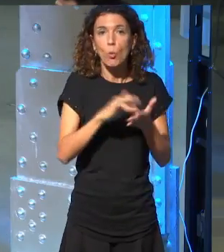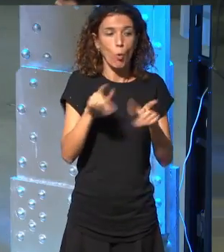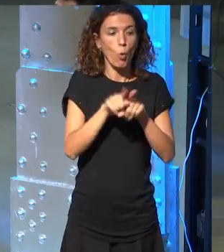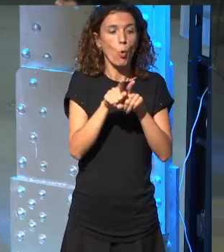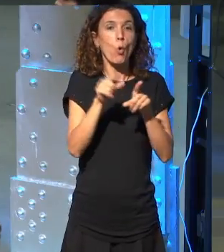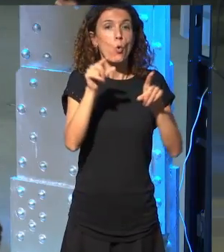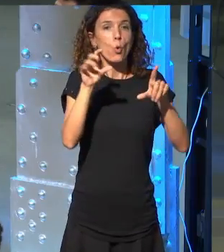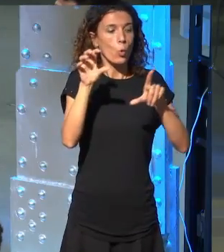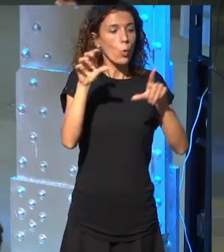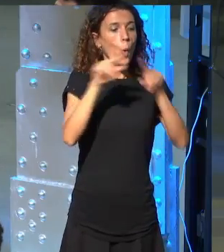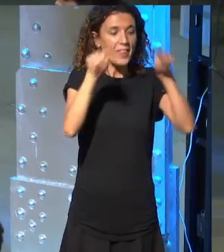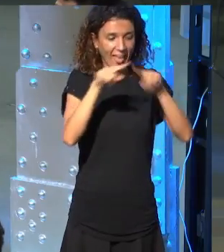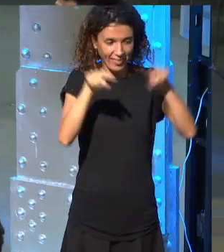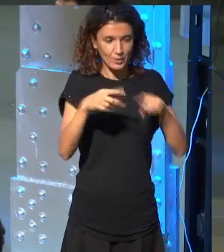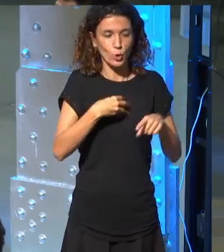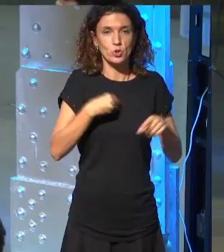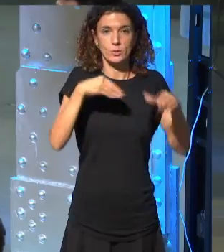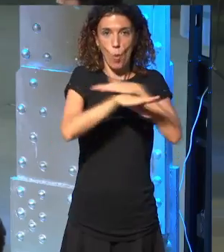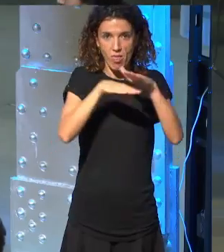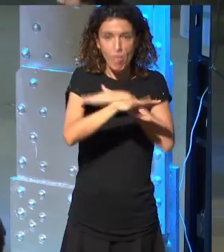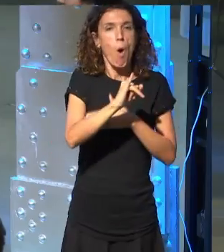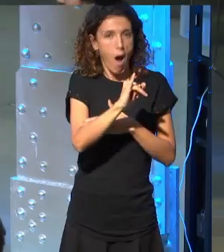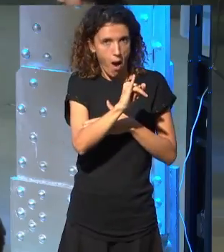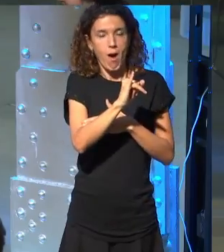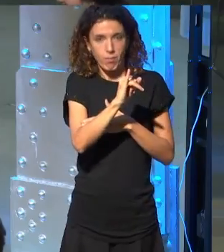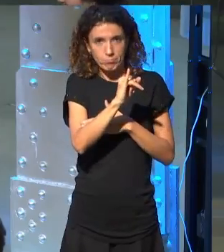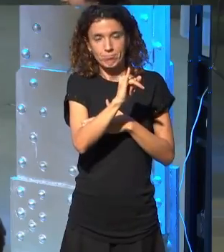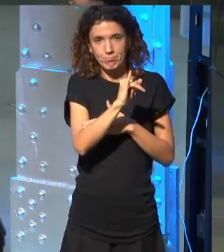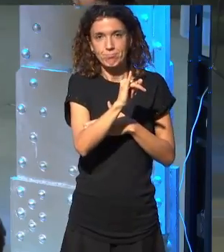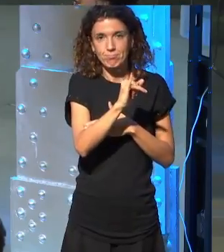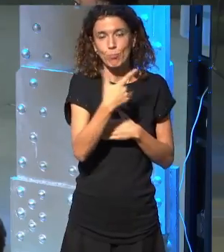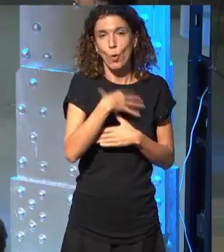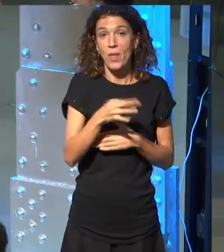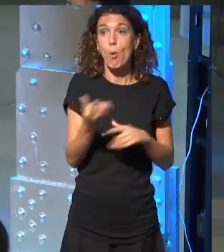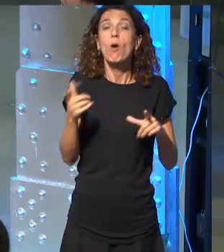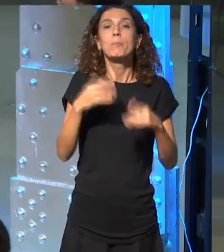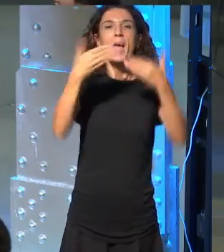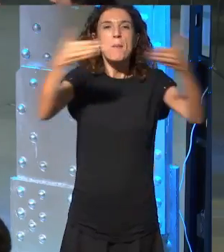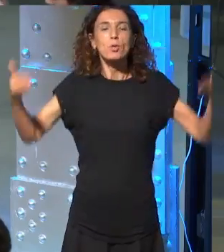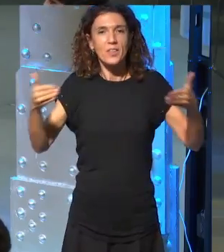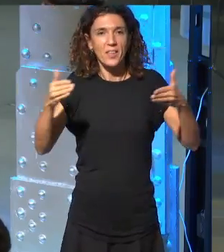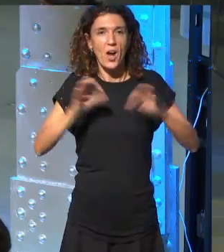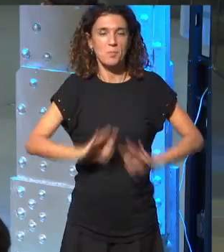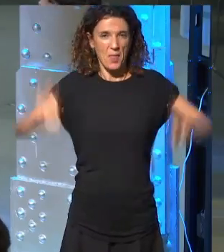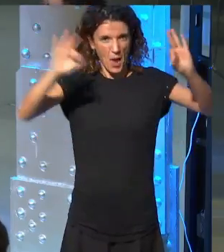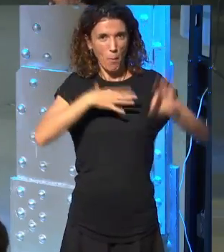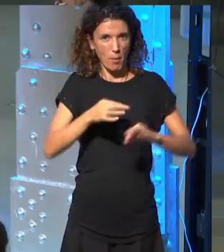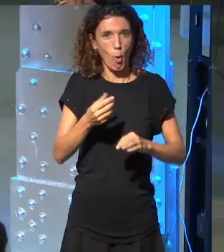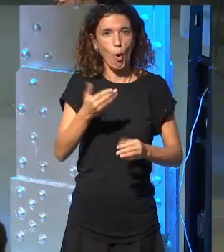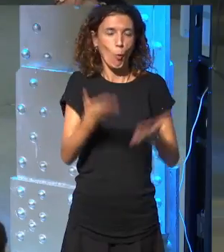cuadraditos. Esto es interesante, ¿lo vas a vender en eBay? Claro, como en eBay, en Thyssen, podemos hacer una... Una exposición en plan Yoko Ono, en plan... Claro. De